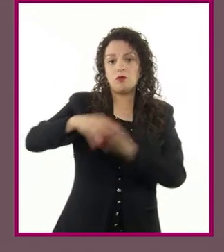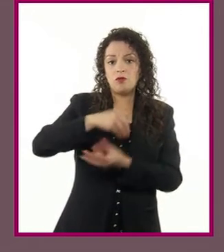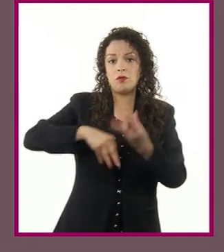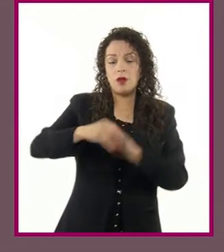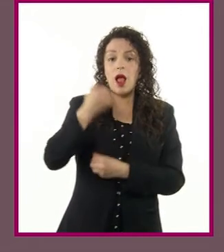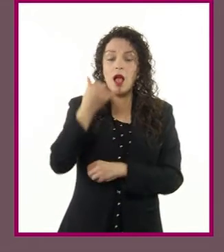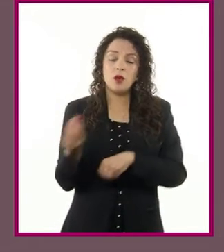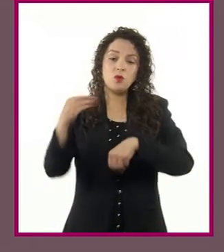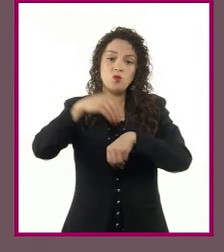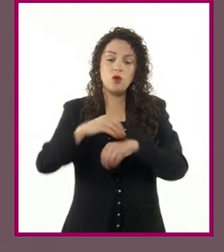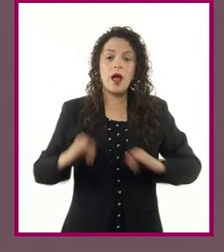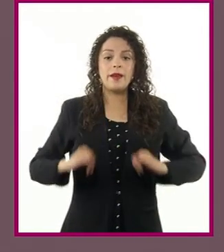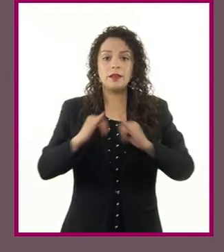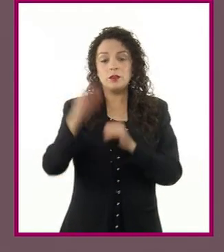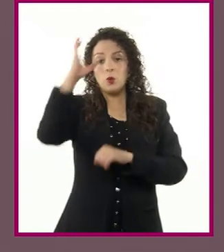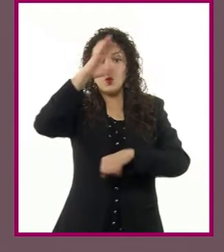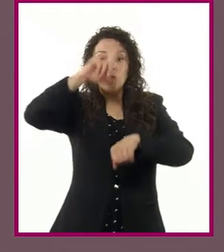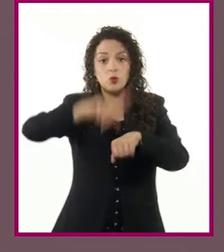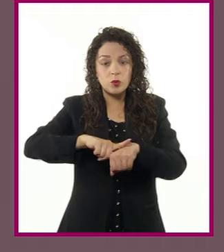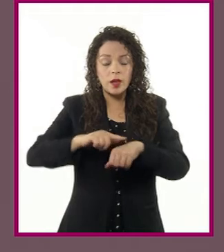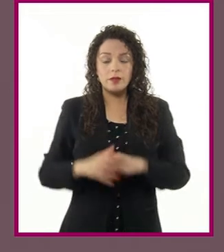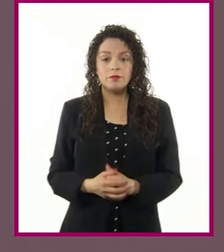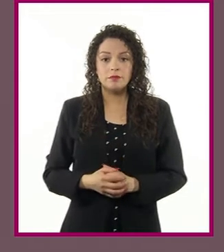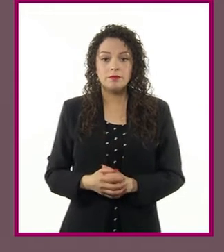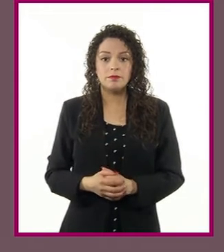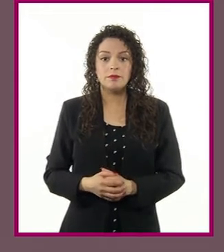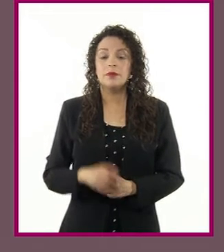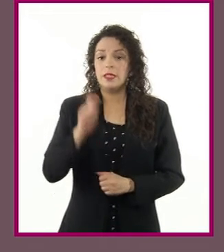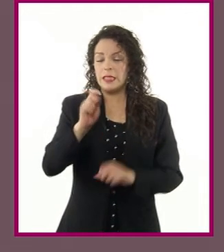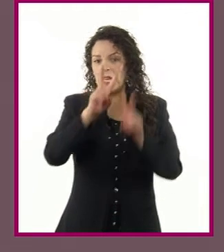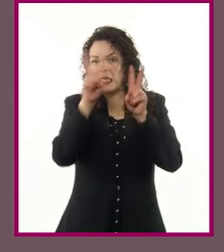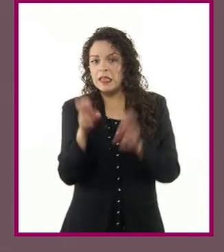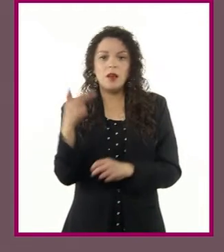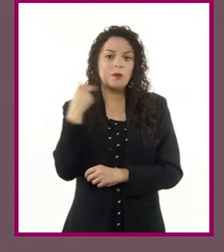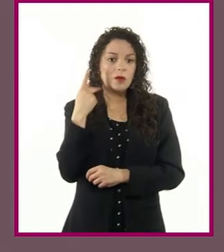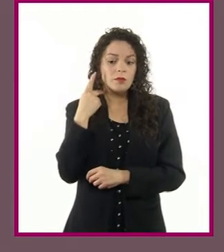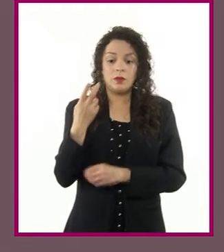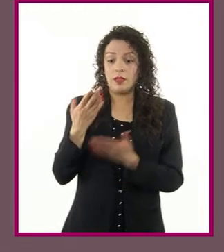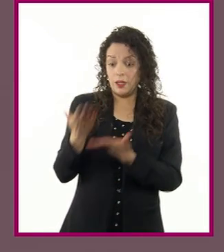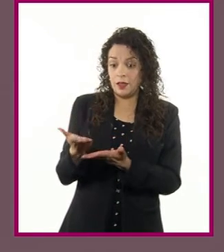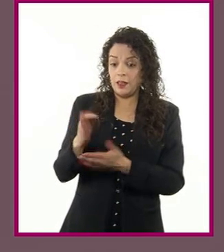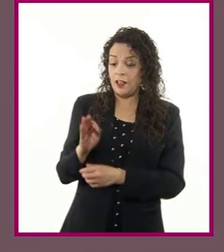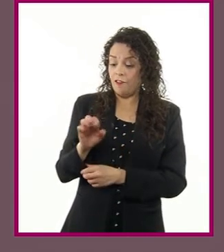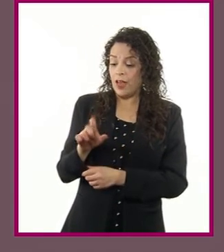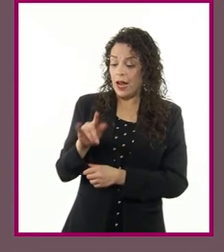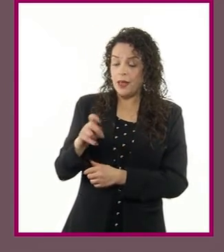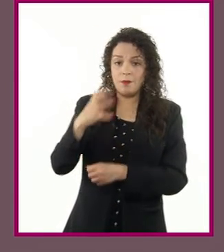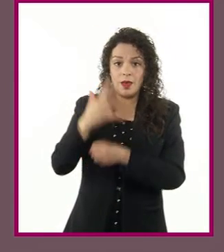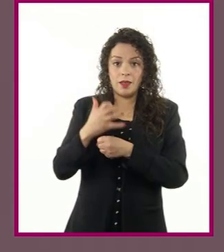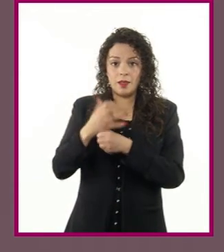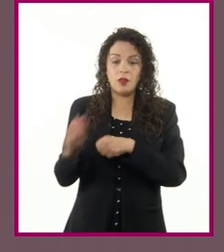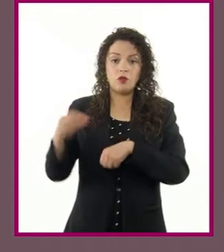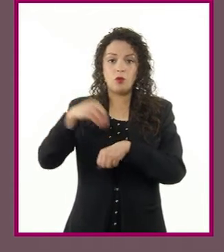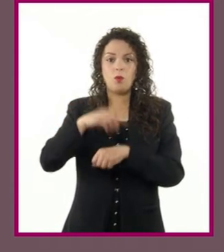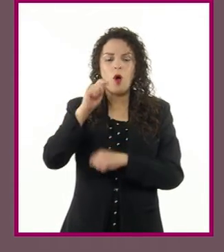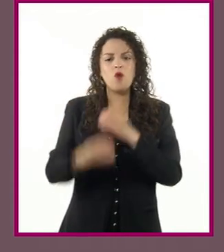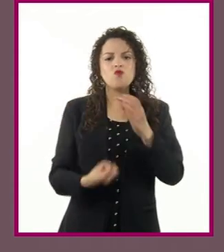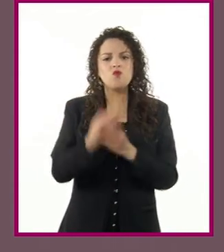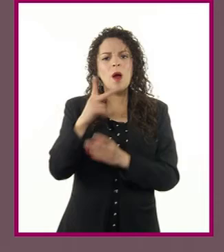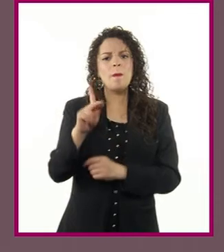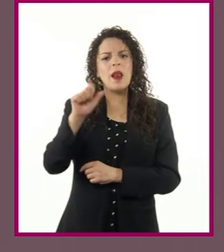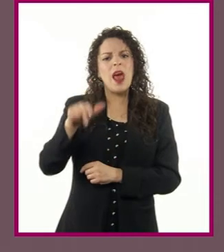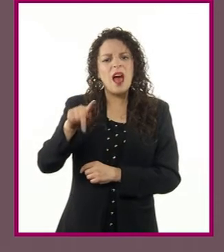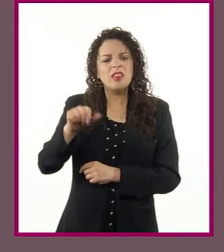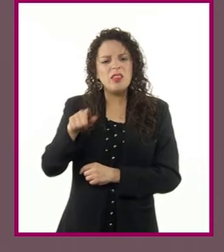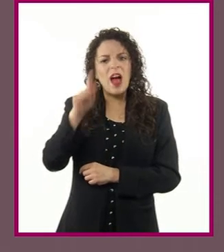de las instituciones culturales. En materia política, Felipe V realizó los decretos de Nueva Planta, en el